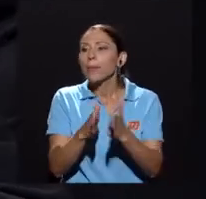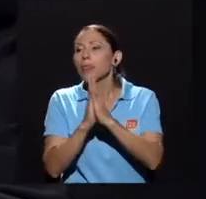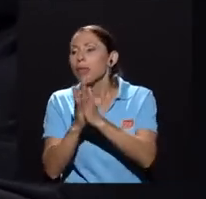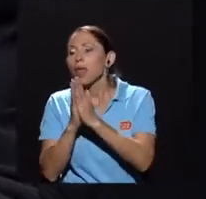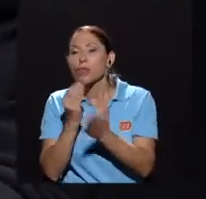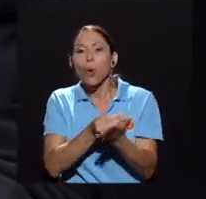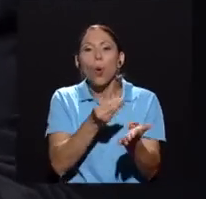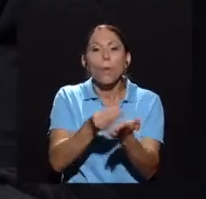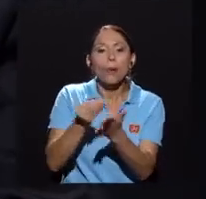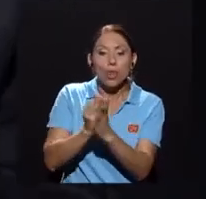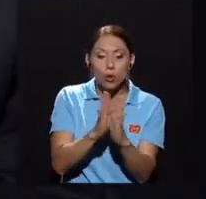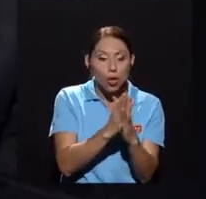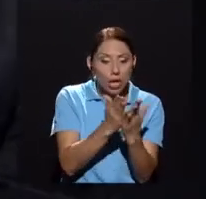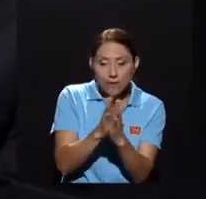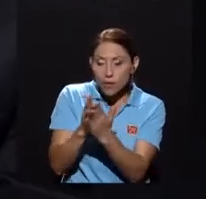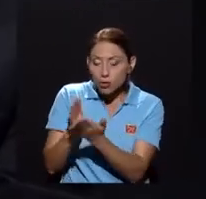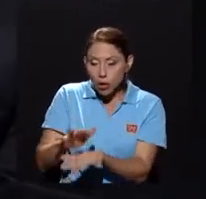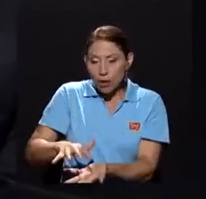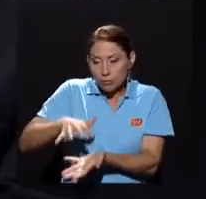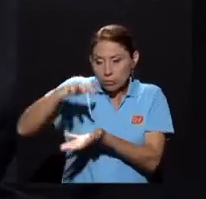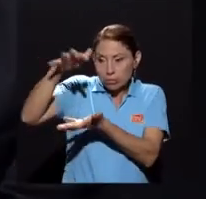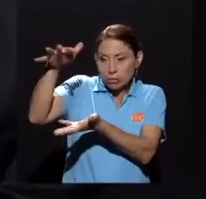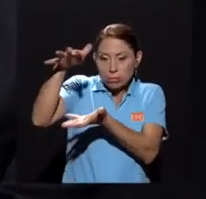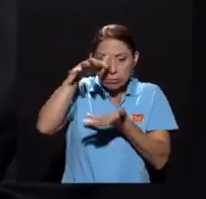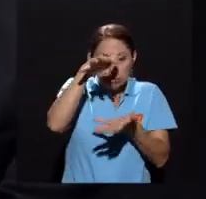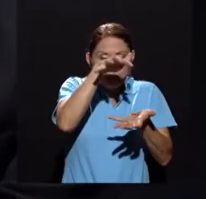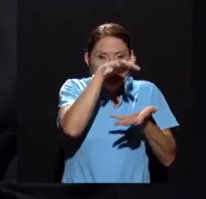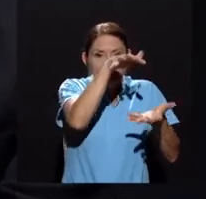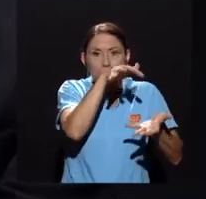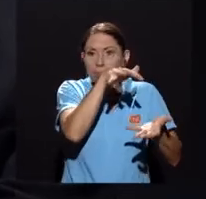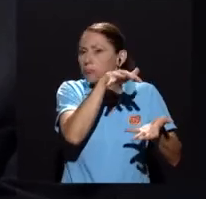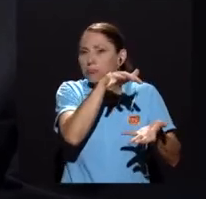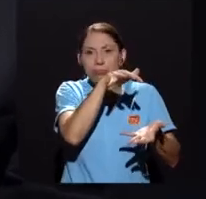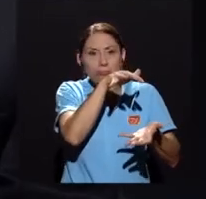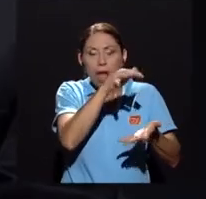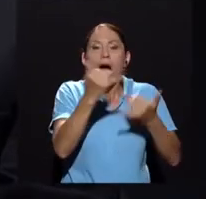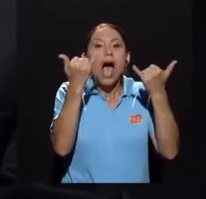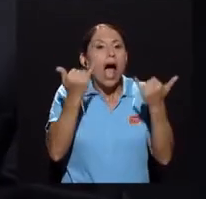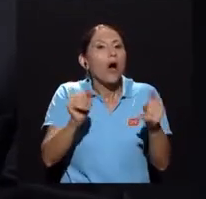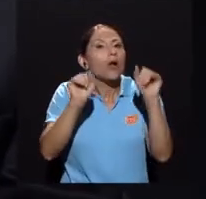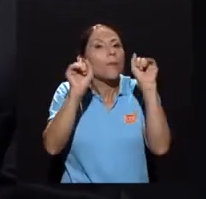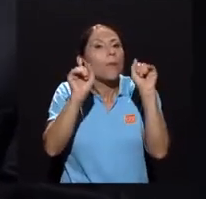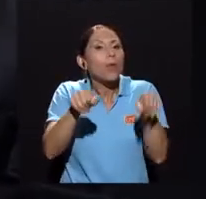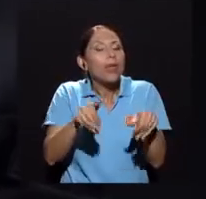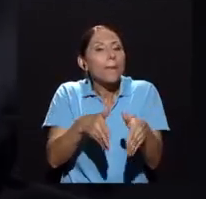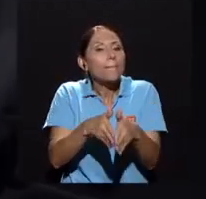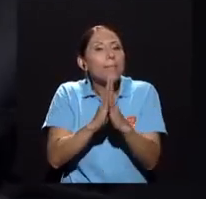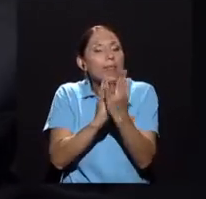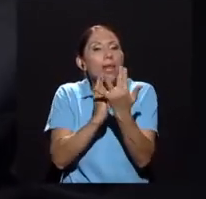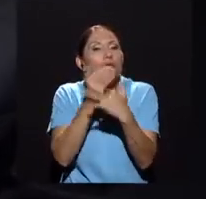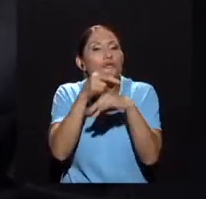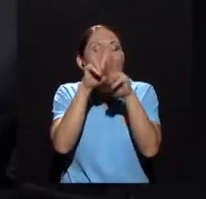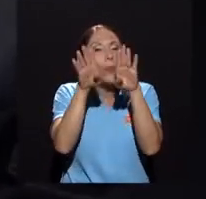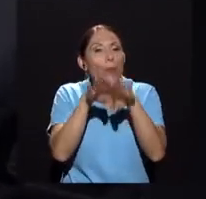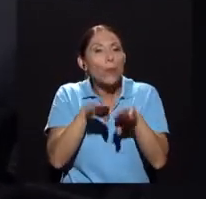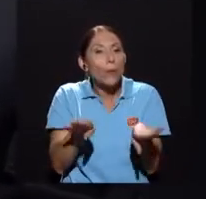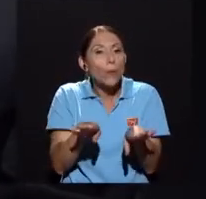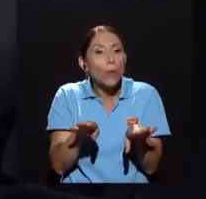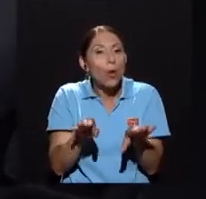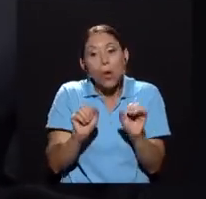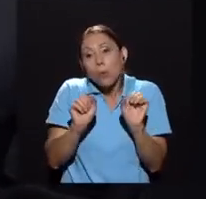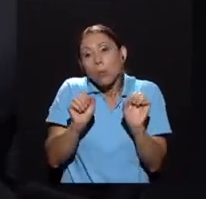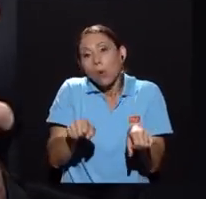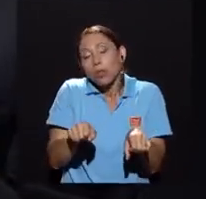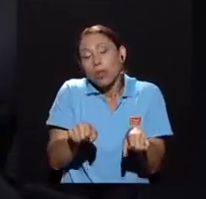sino que podía tenerlos por suscripción verdad y éste sí la pagaba la suscripción que podía hacer de 500